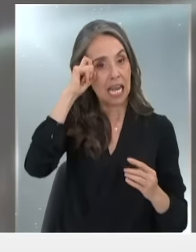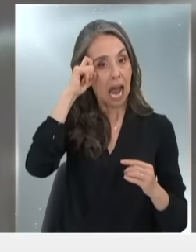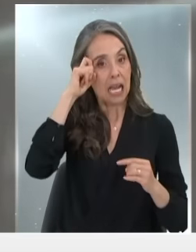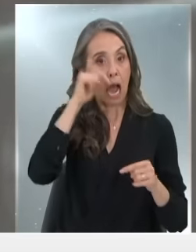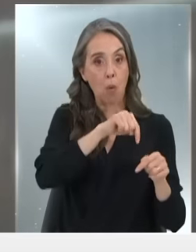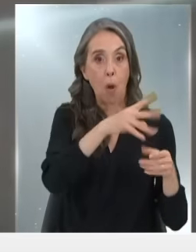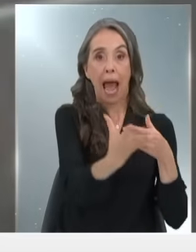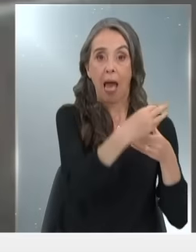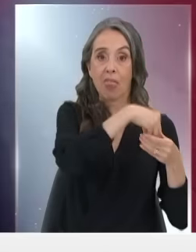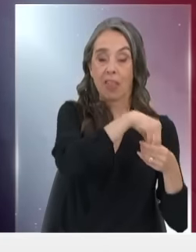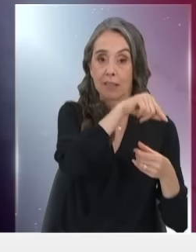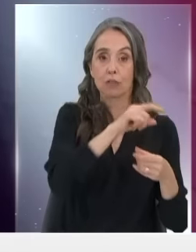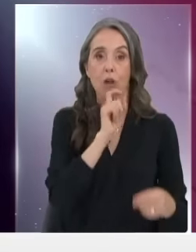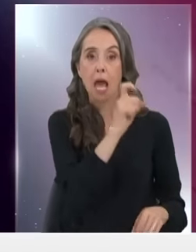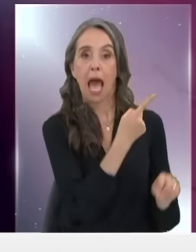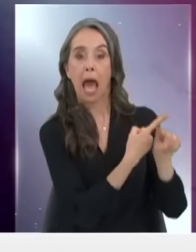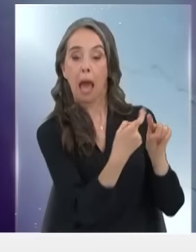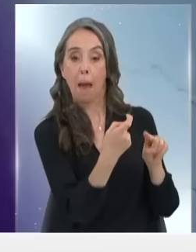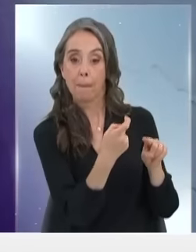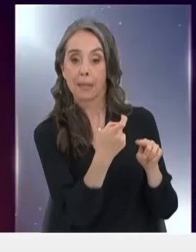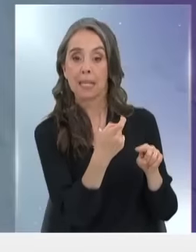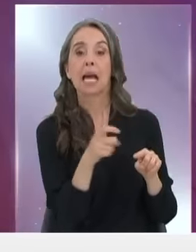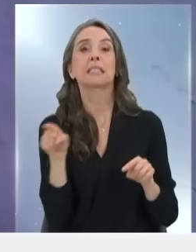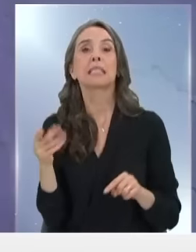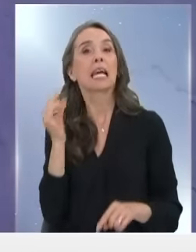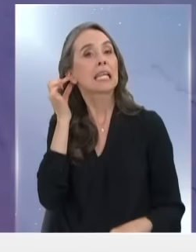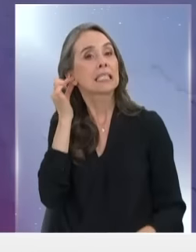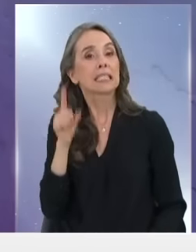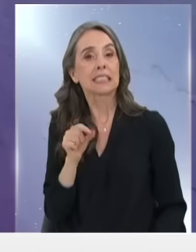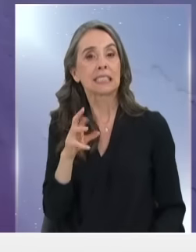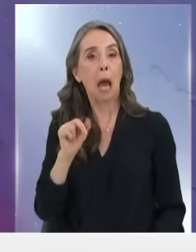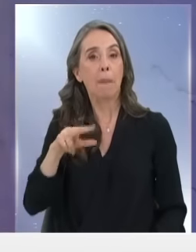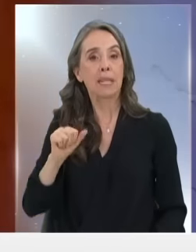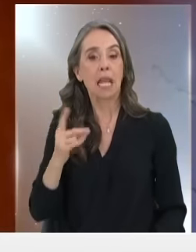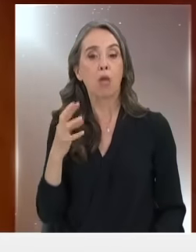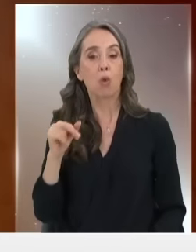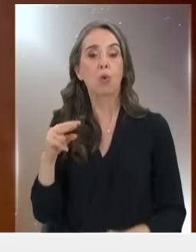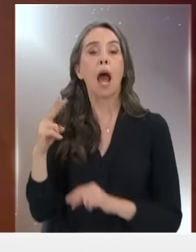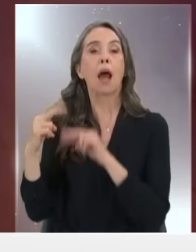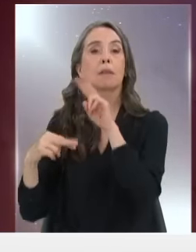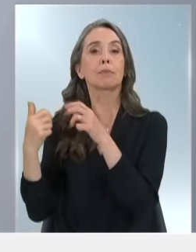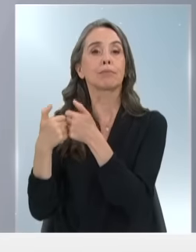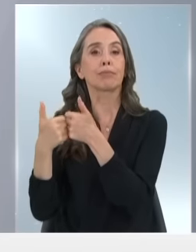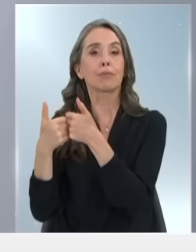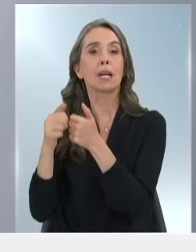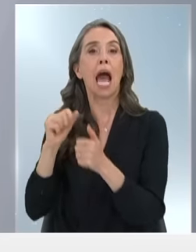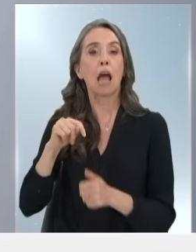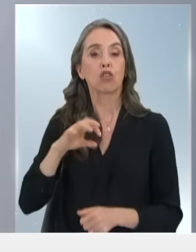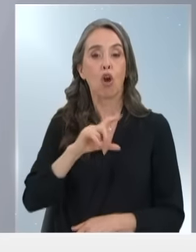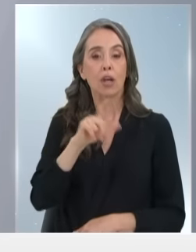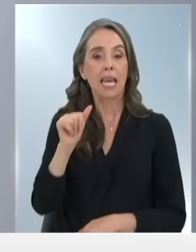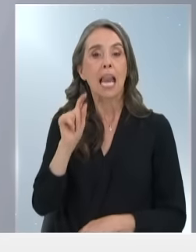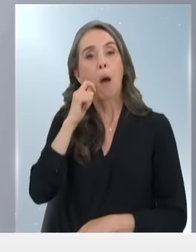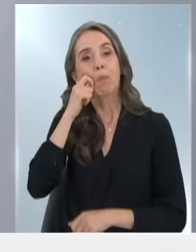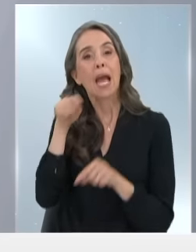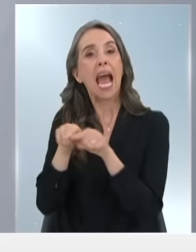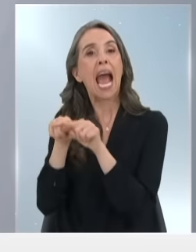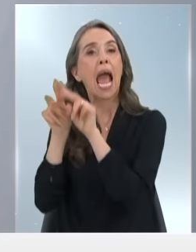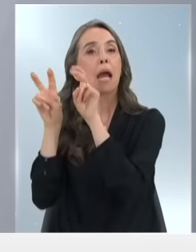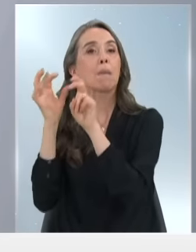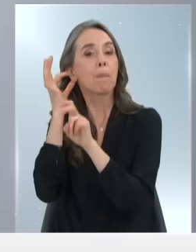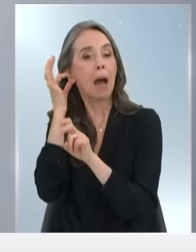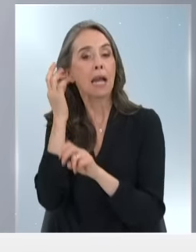y con esta amenaza haría referencia a Sabrina Durán, quien sostenía un vínculo amoroso con Antonella y fue baleada en octubre